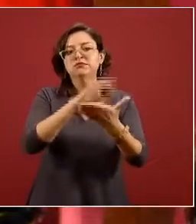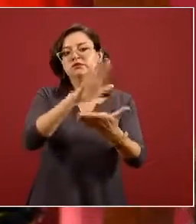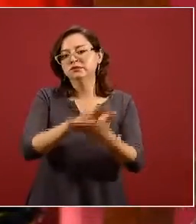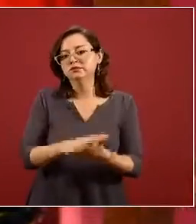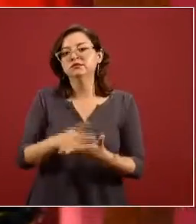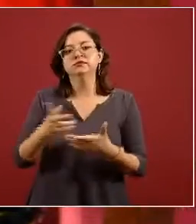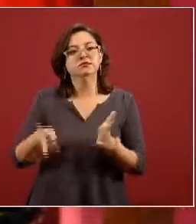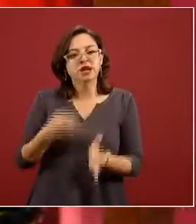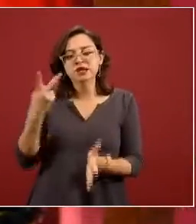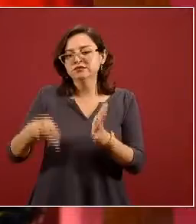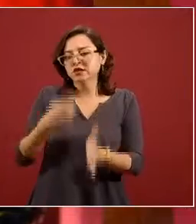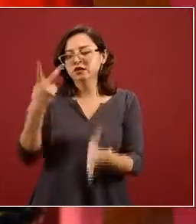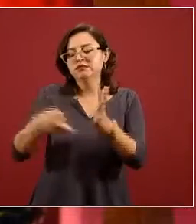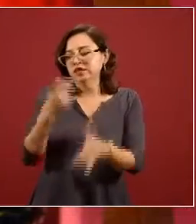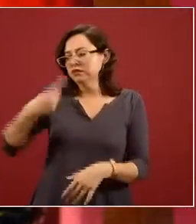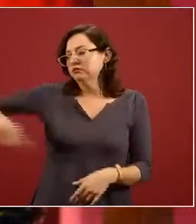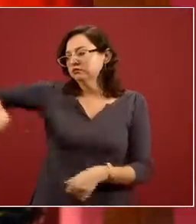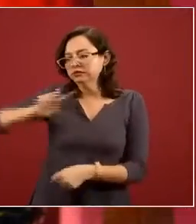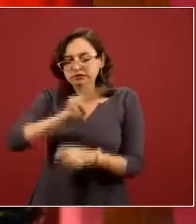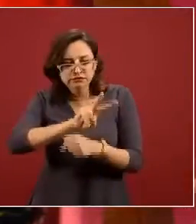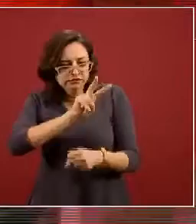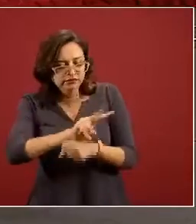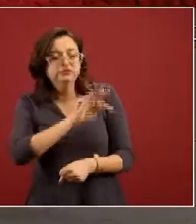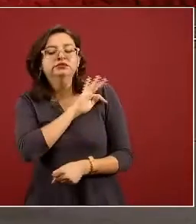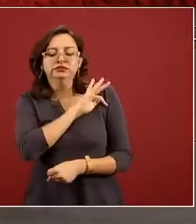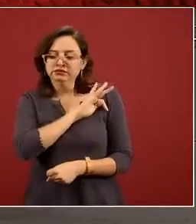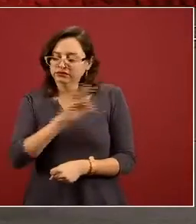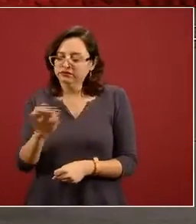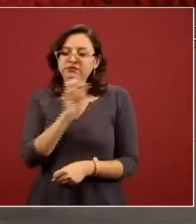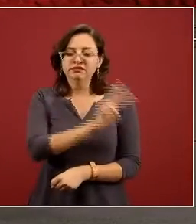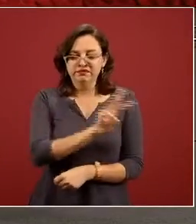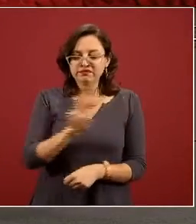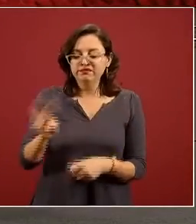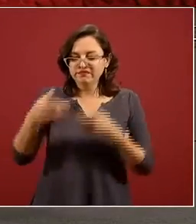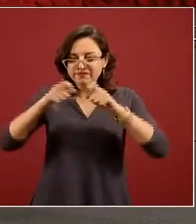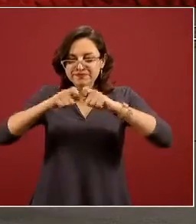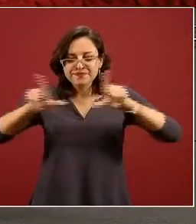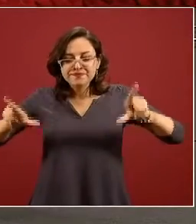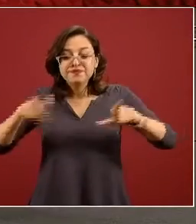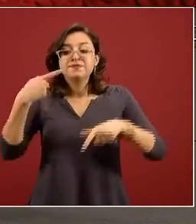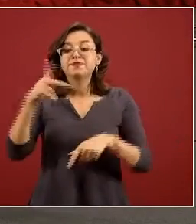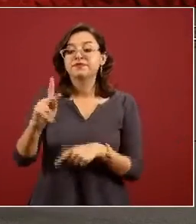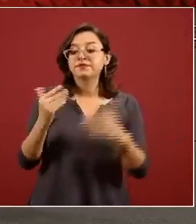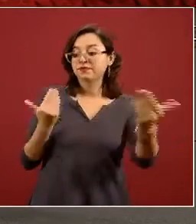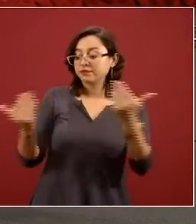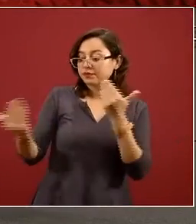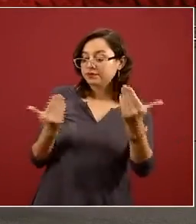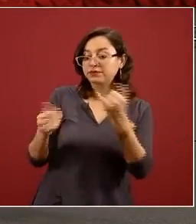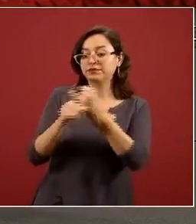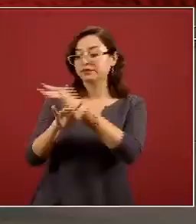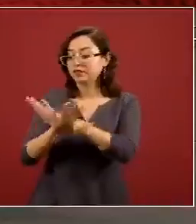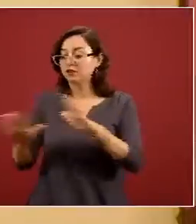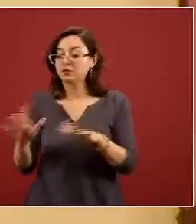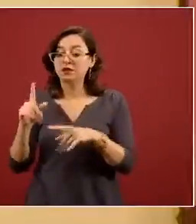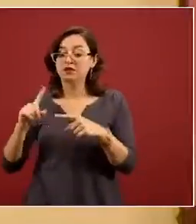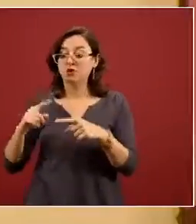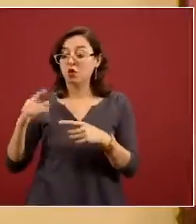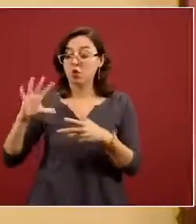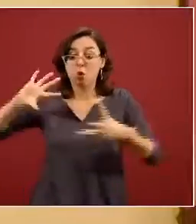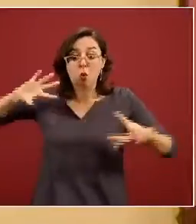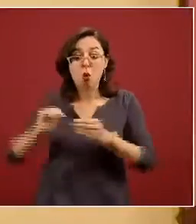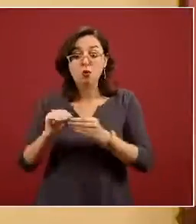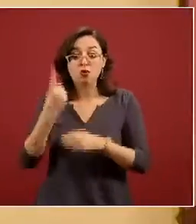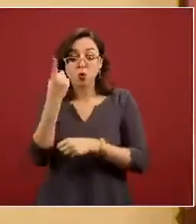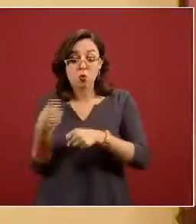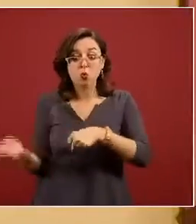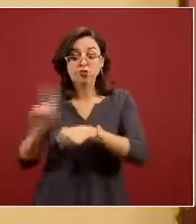cada segundo, si fuera necesario, cada minuto, si fuera necesario, pero para poder comparar la información de un día con otro, pues tenemos que hacer